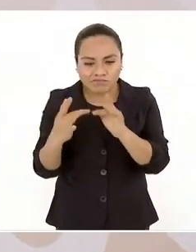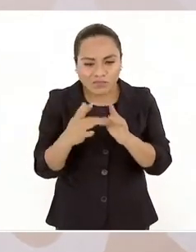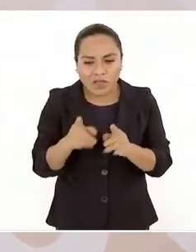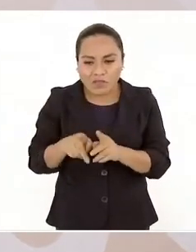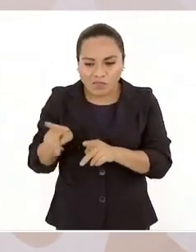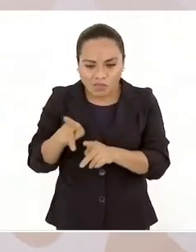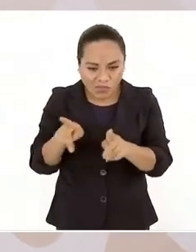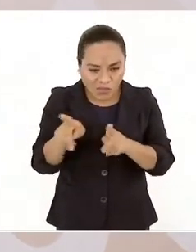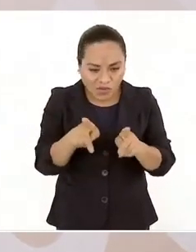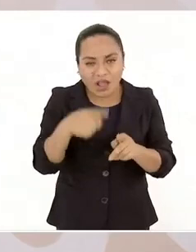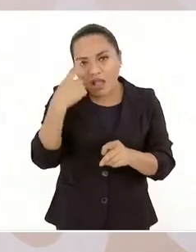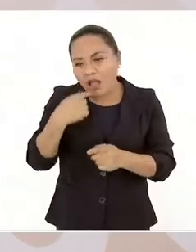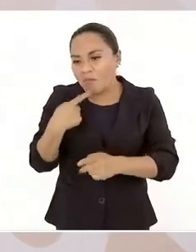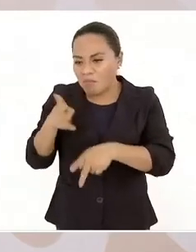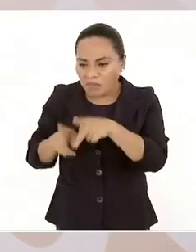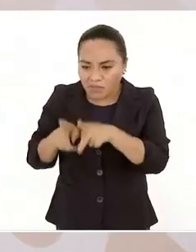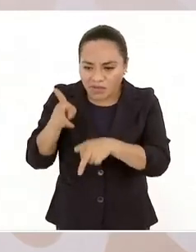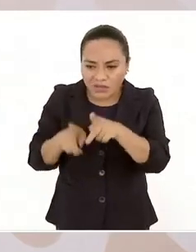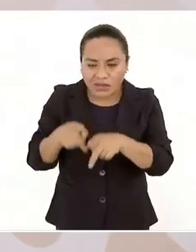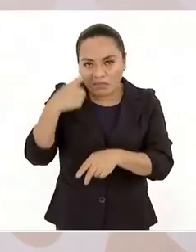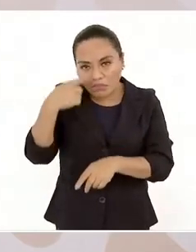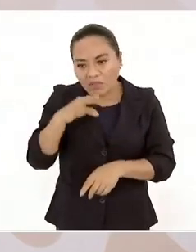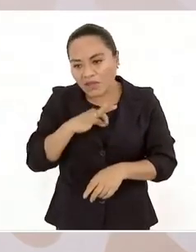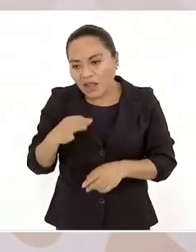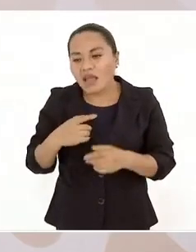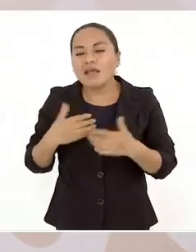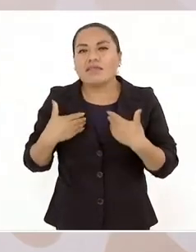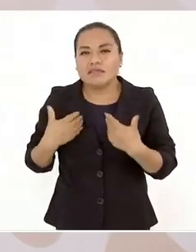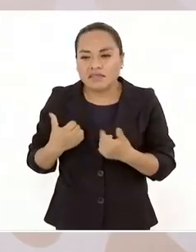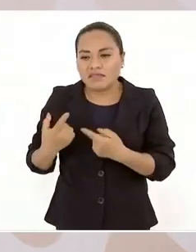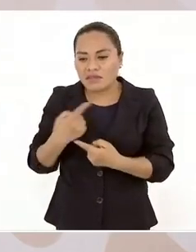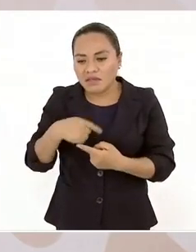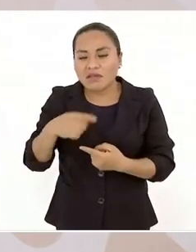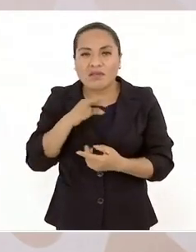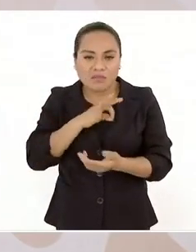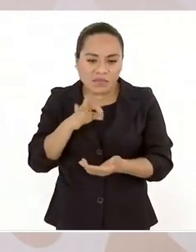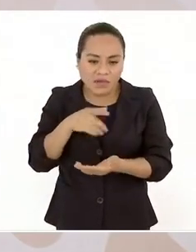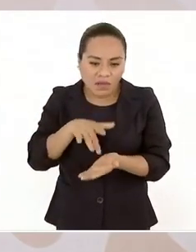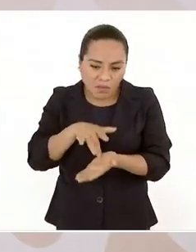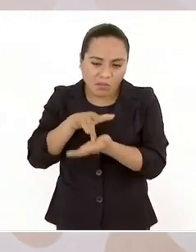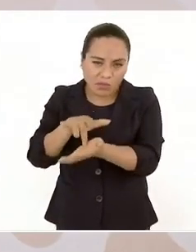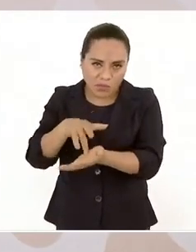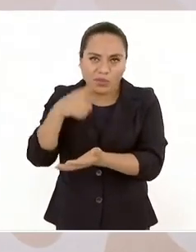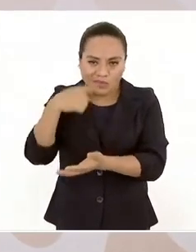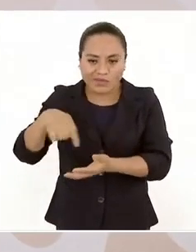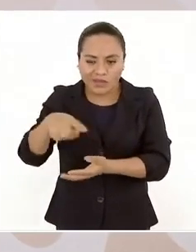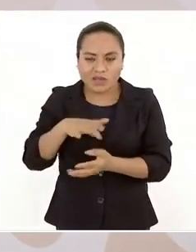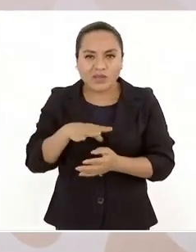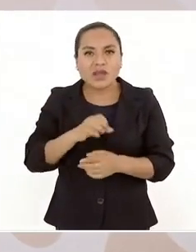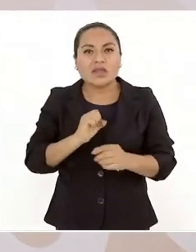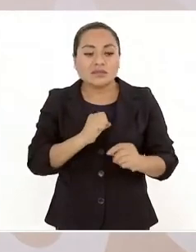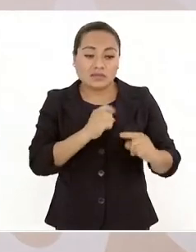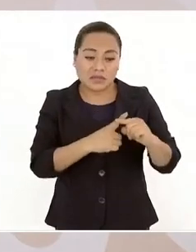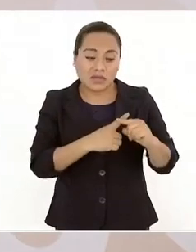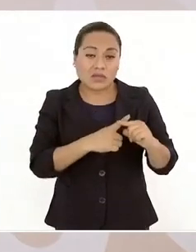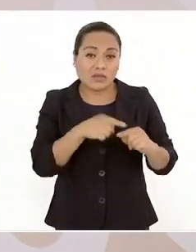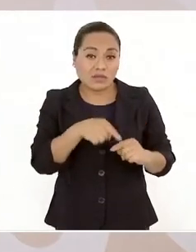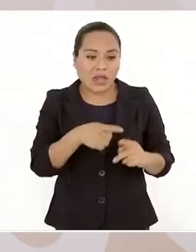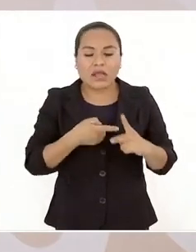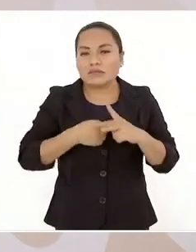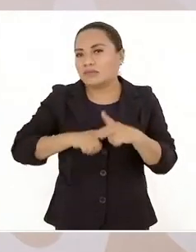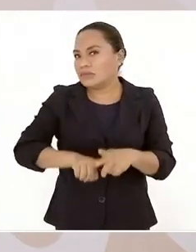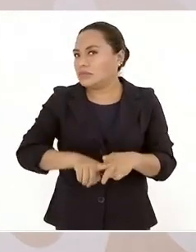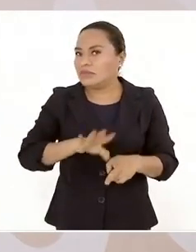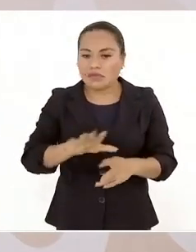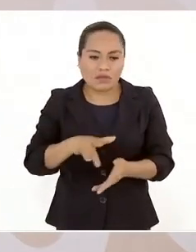donde seguramente se requerirán algunos apoyos más para la vivienda. Los primeros apoyos se dieron en Salina Cruz y